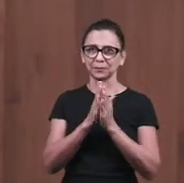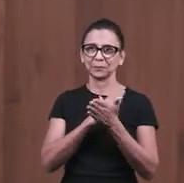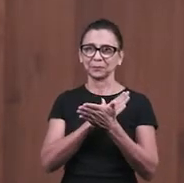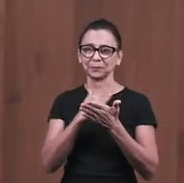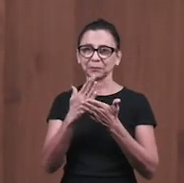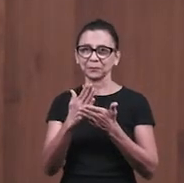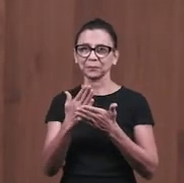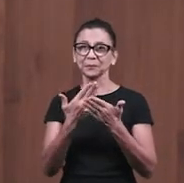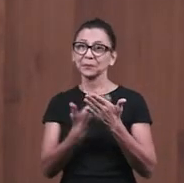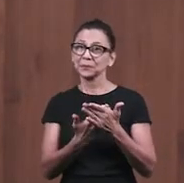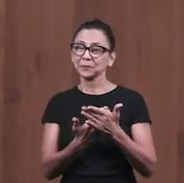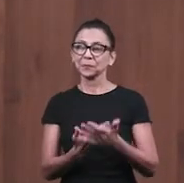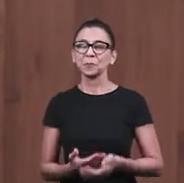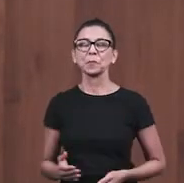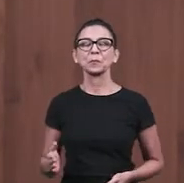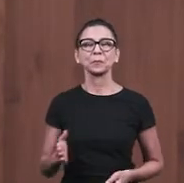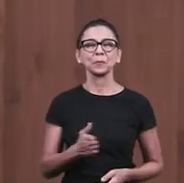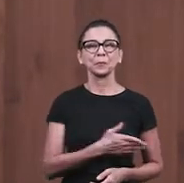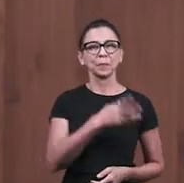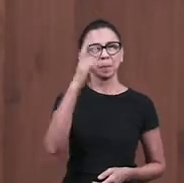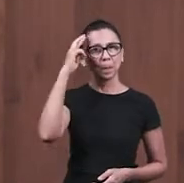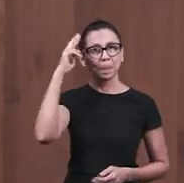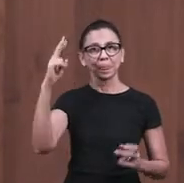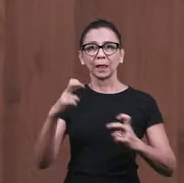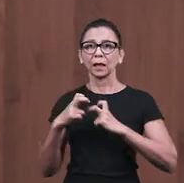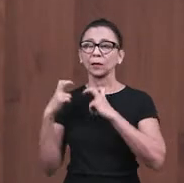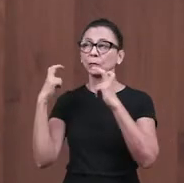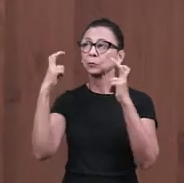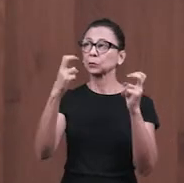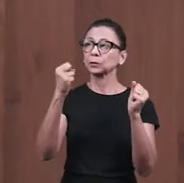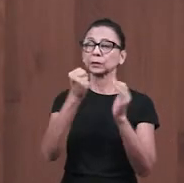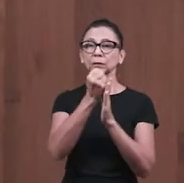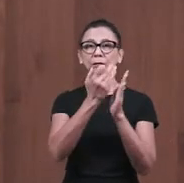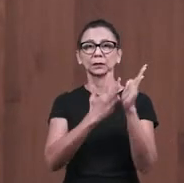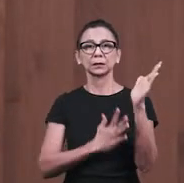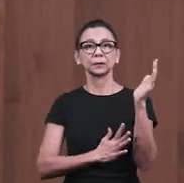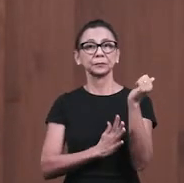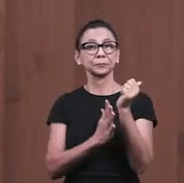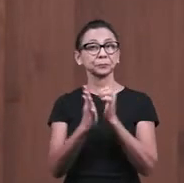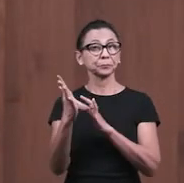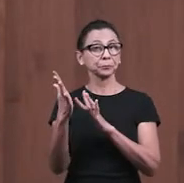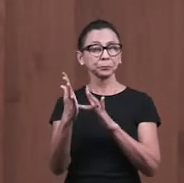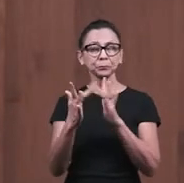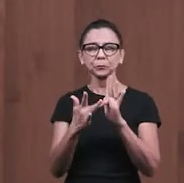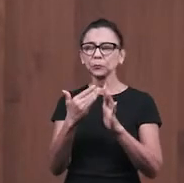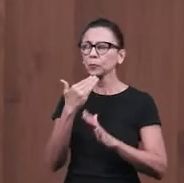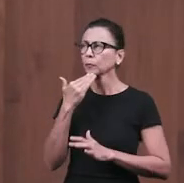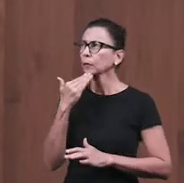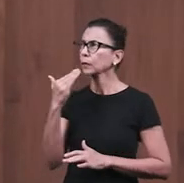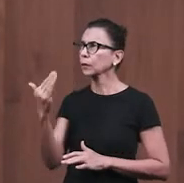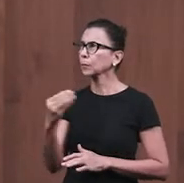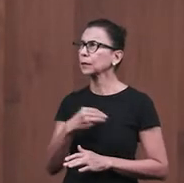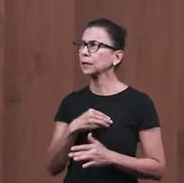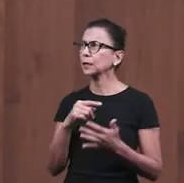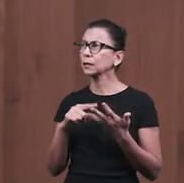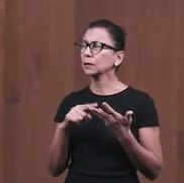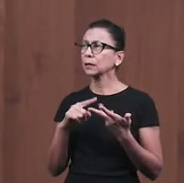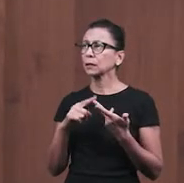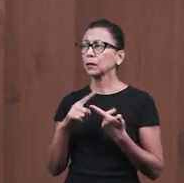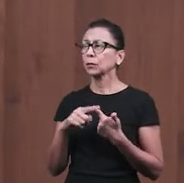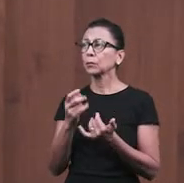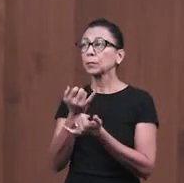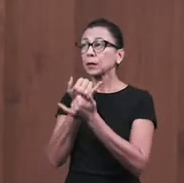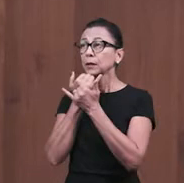clase. Señor, nosotros clamamos por el poder que hay en la sangre del Señor Jesús. Te pedimos perdón por